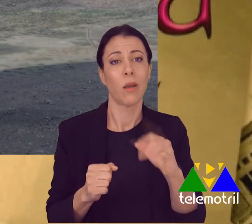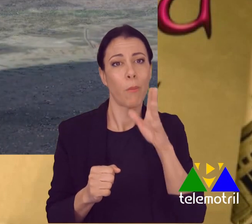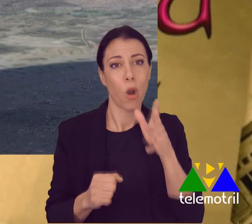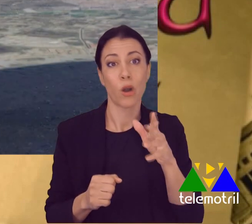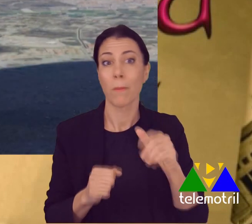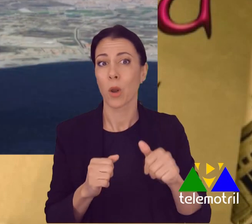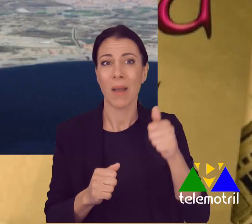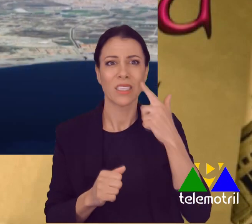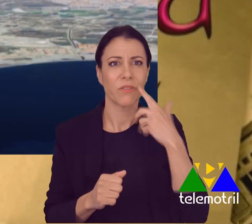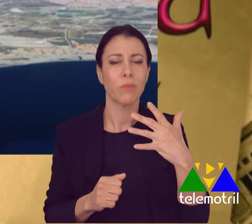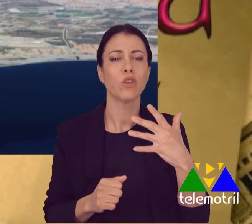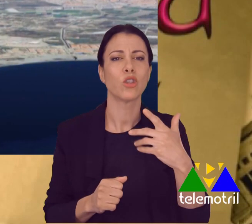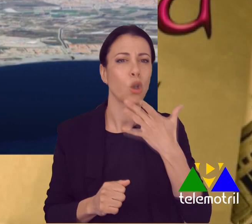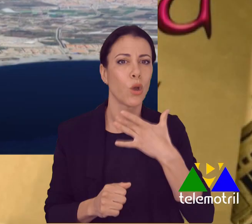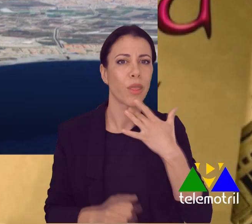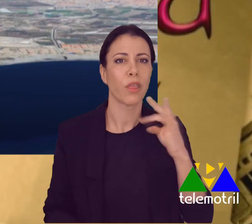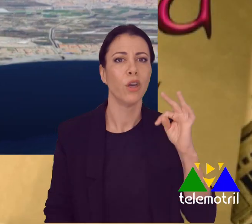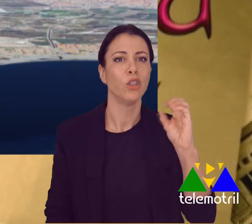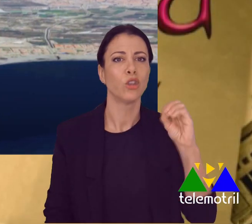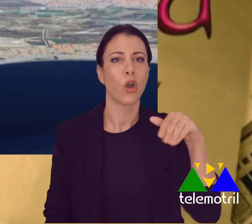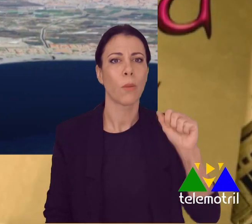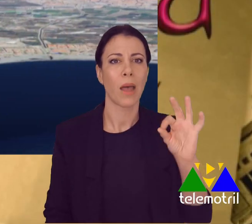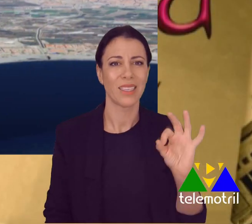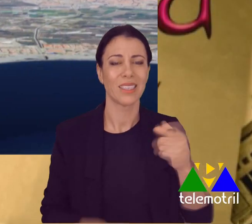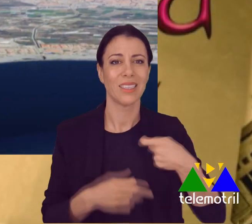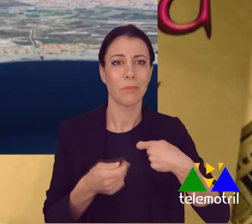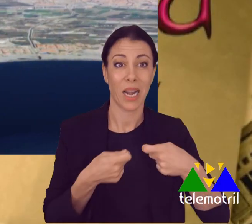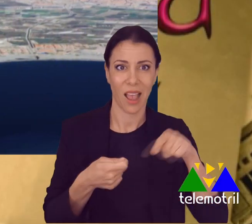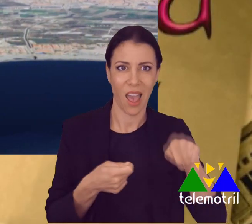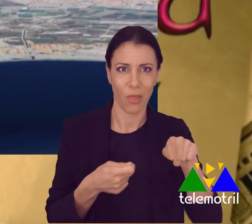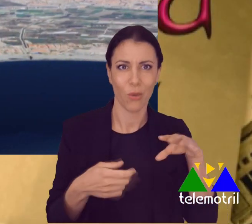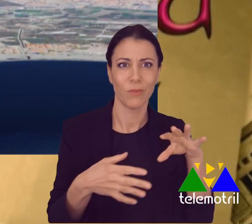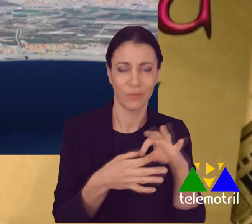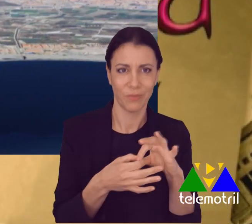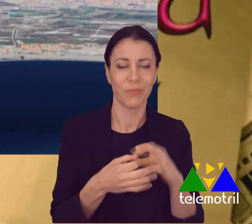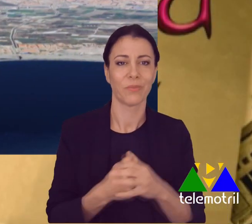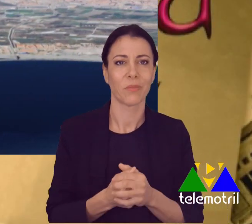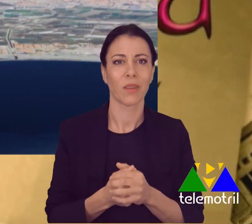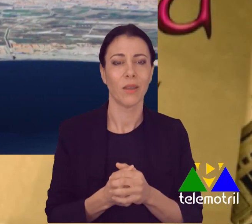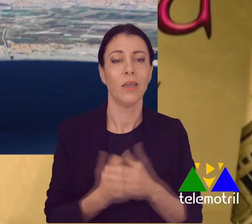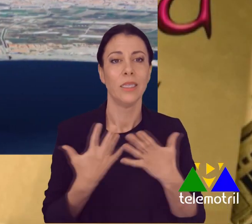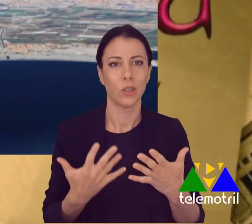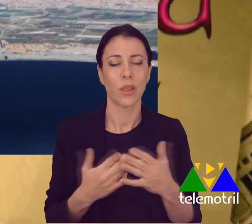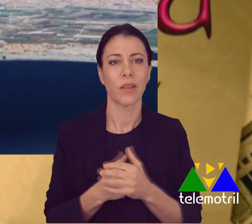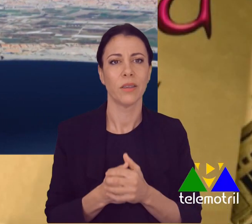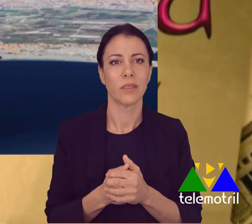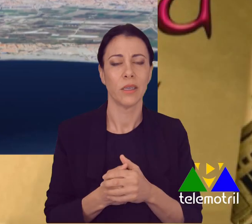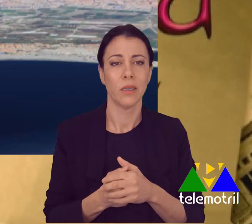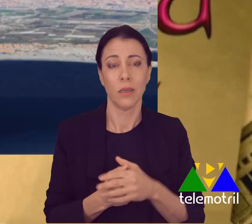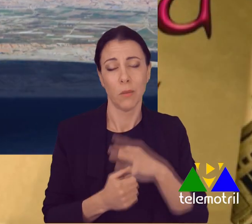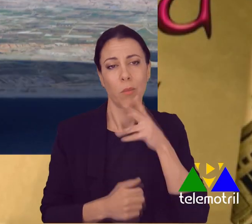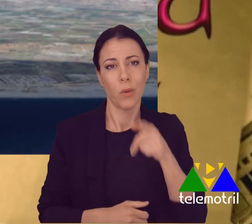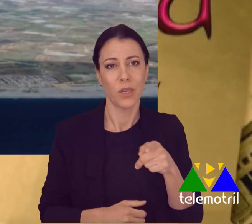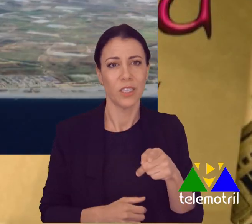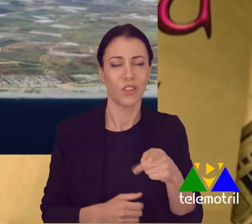Mercado, ¿no? Y que los mapas ya venían localizados esta zona como la Punta del Santo, sí, sí. Precisamente